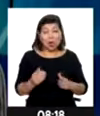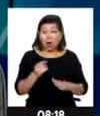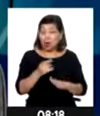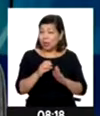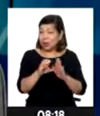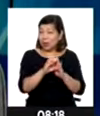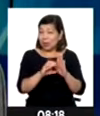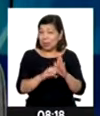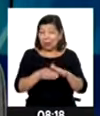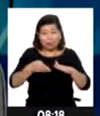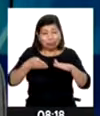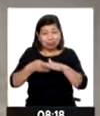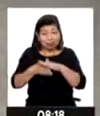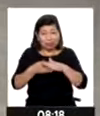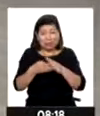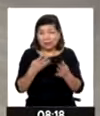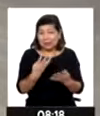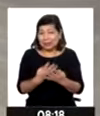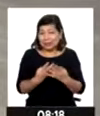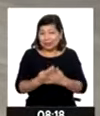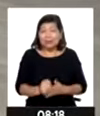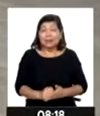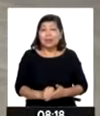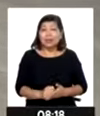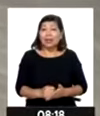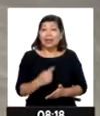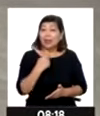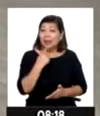inconstitucional el hacinamiento en cárceles y